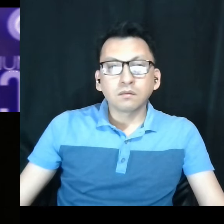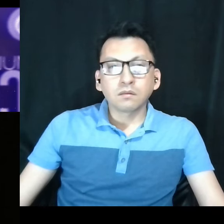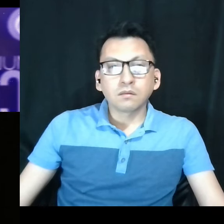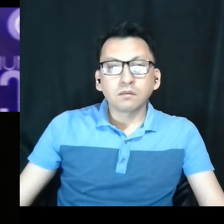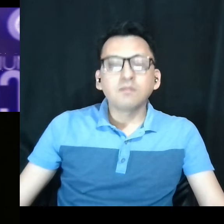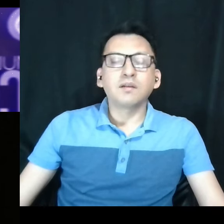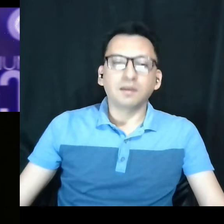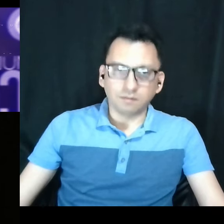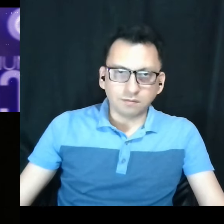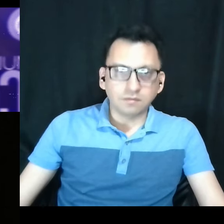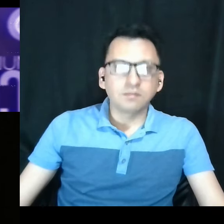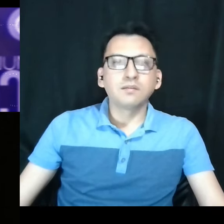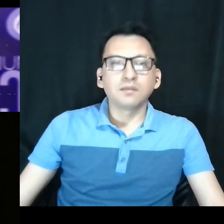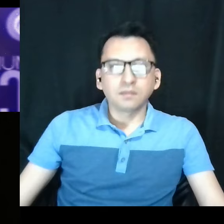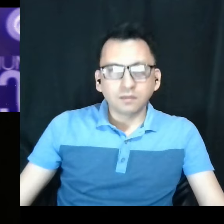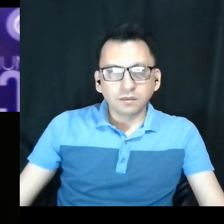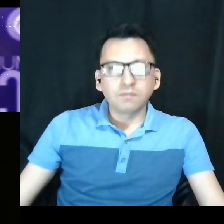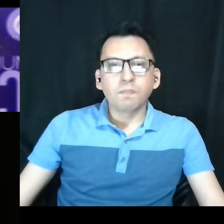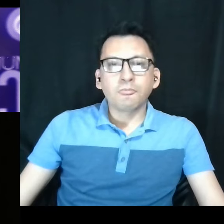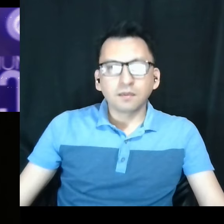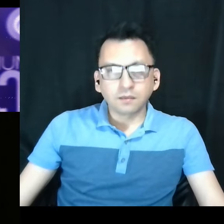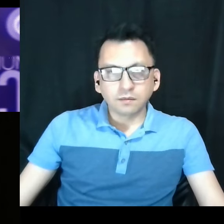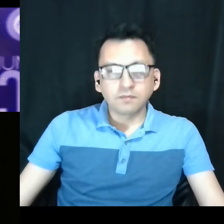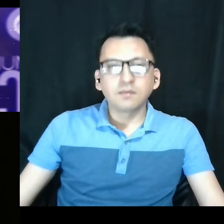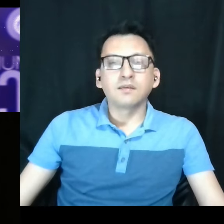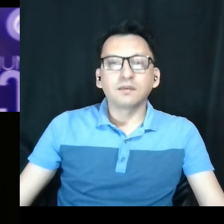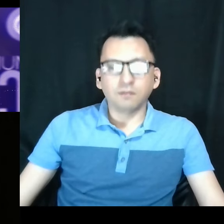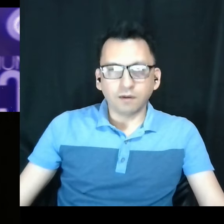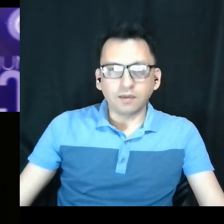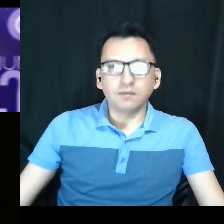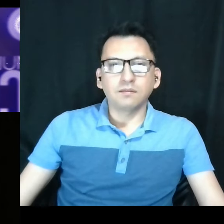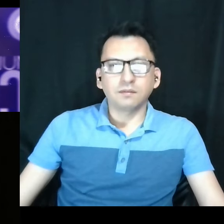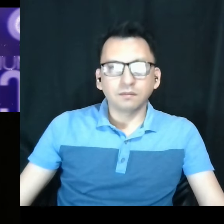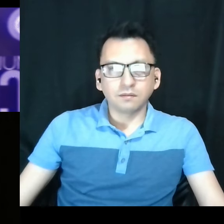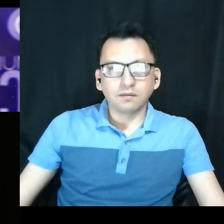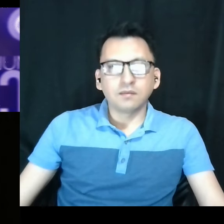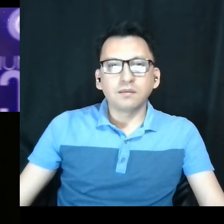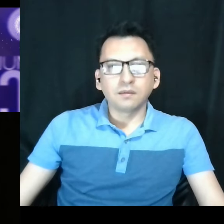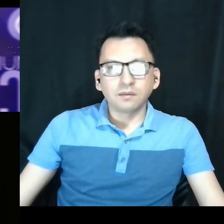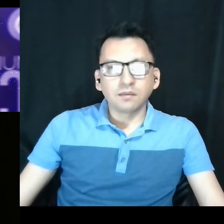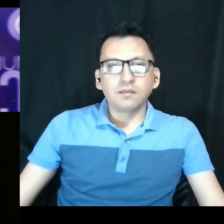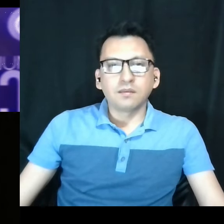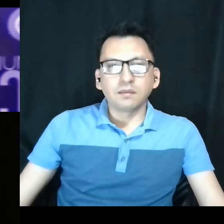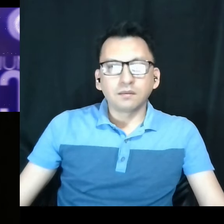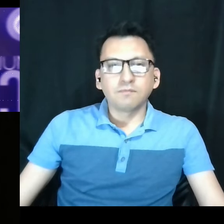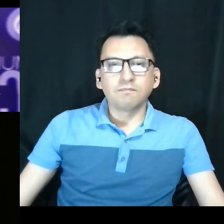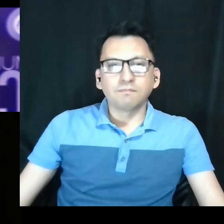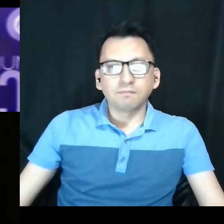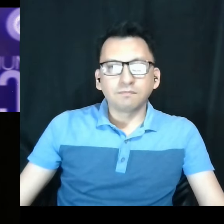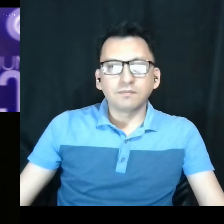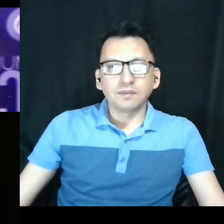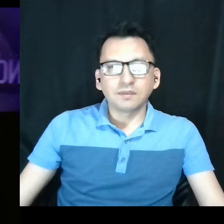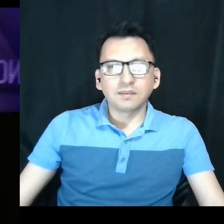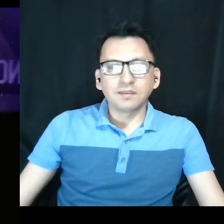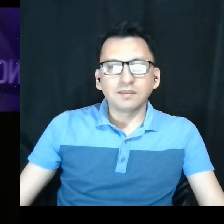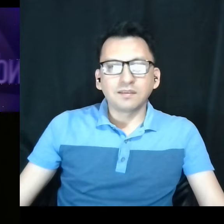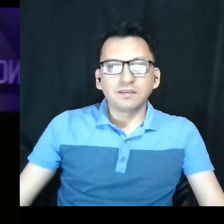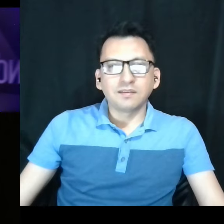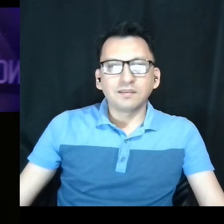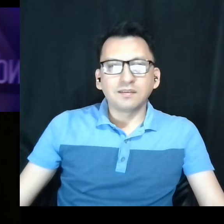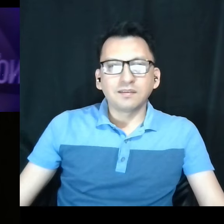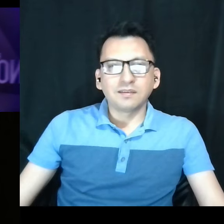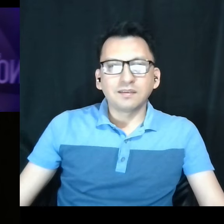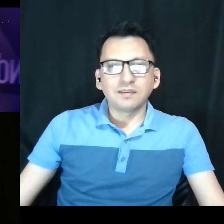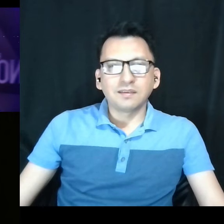documentado tres asistentes lo dijeron y ahí están los chats además los chats amenazando a los magistrados la ministra los magistrados no se